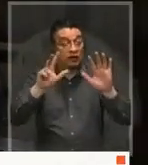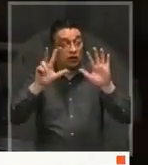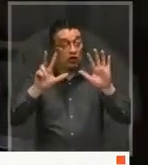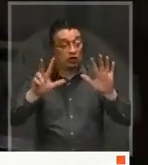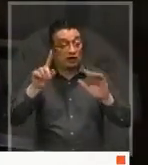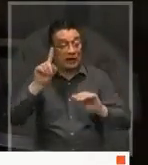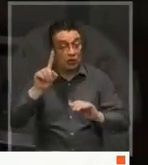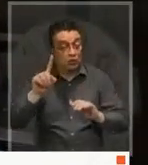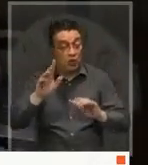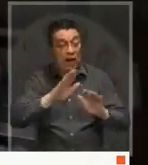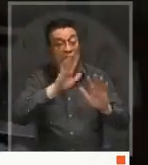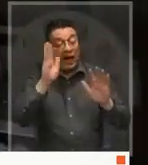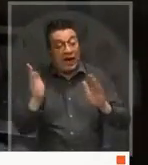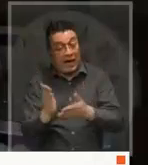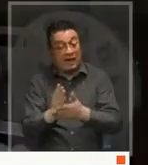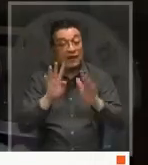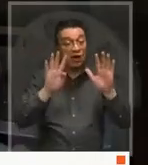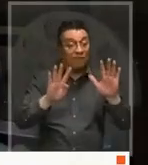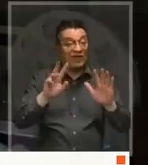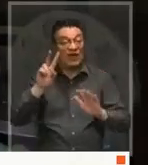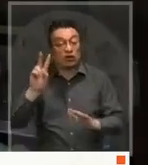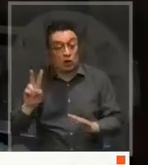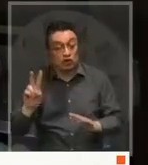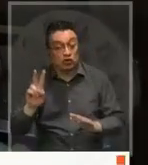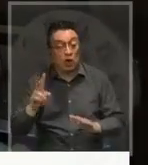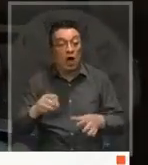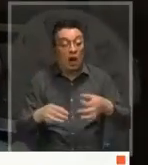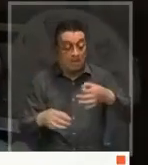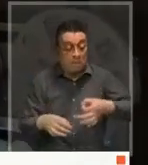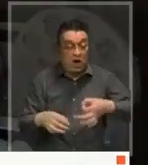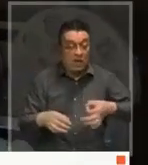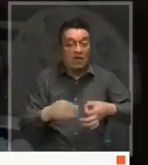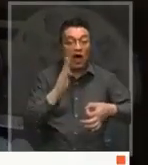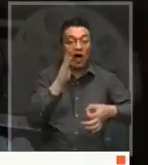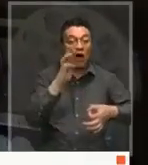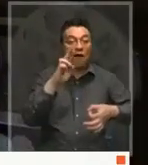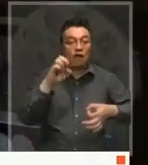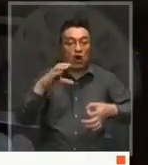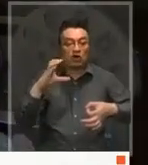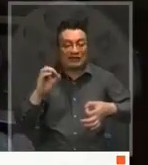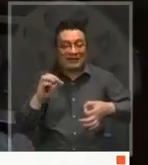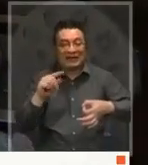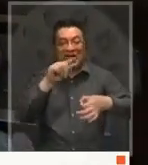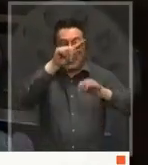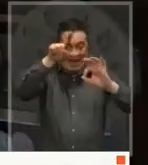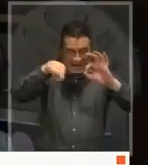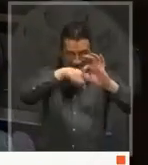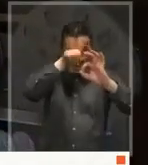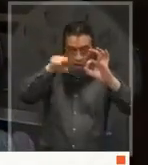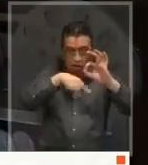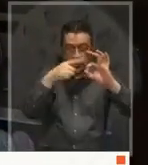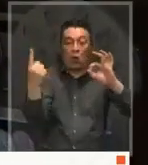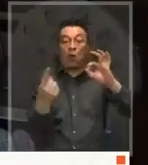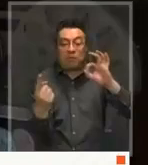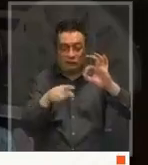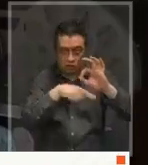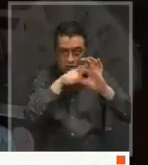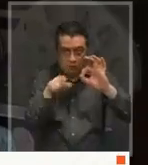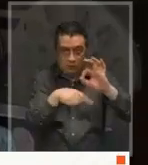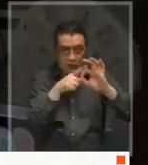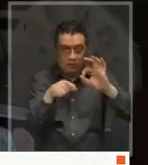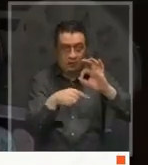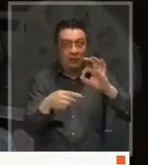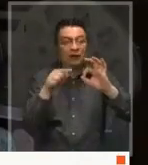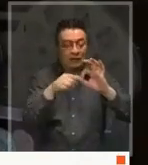1981 hasta el año 1992, las monedas eran de bronce y eran redondas, las de un peso. Por ende, que sea de bronce y normal entre